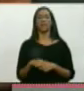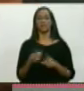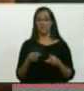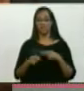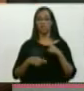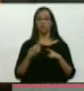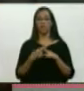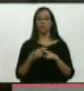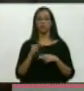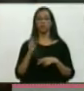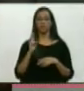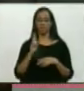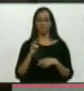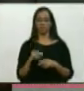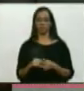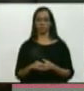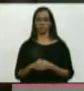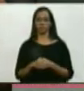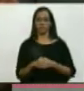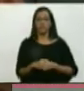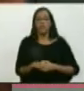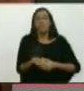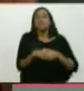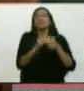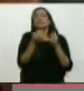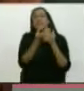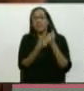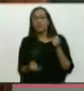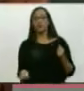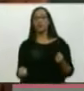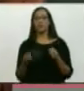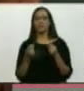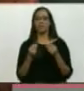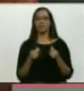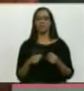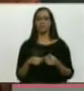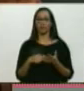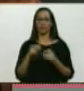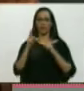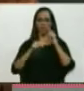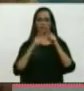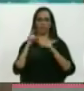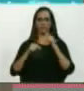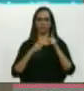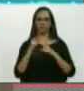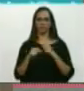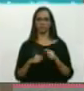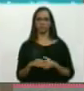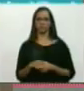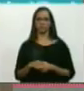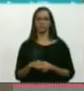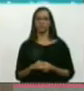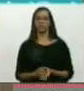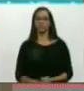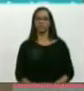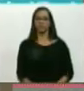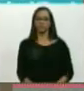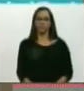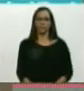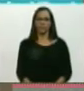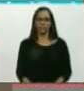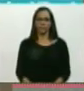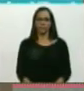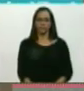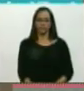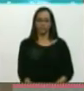Rico. Les niegan, se les roban la plata del papel higiénico. Vamos al Twitter, por favor. @Quetzal dice lo